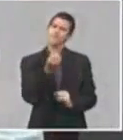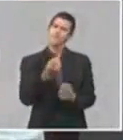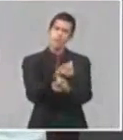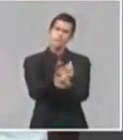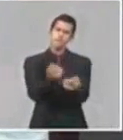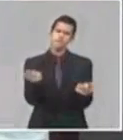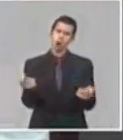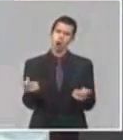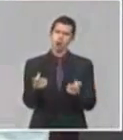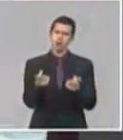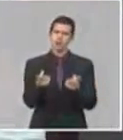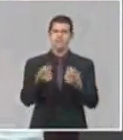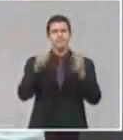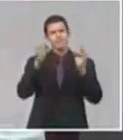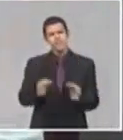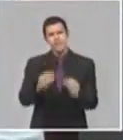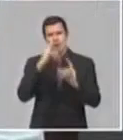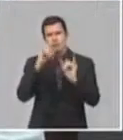y seguridad